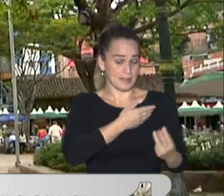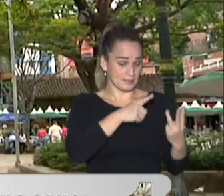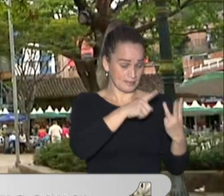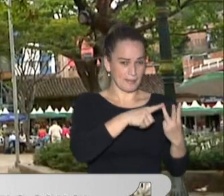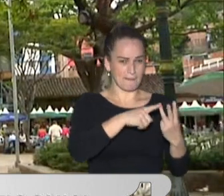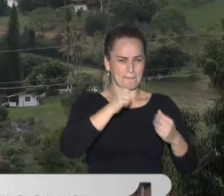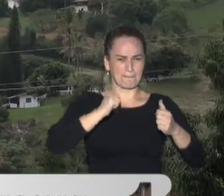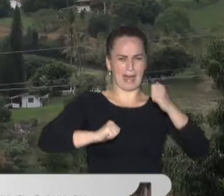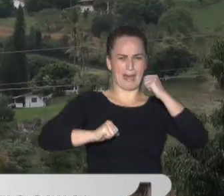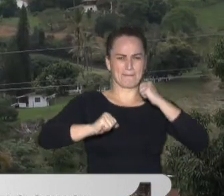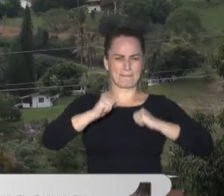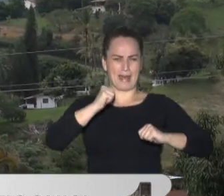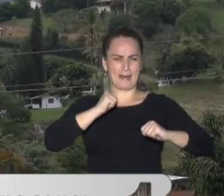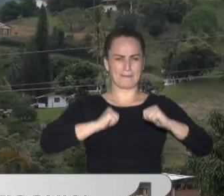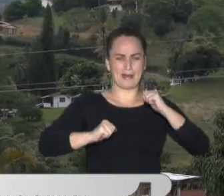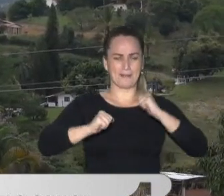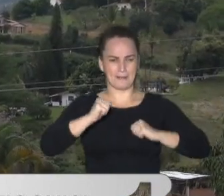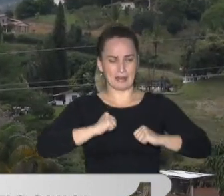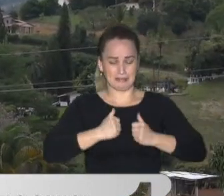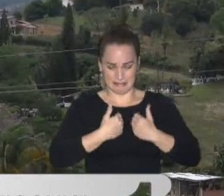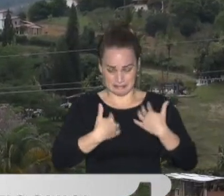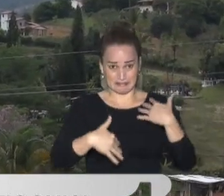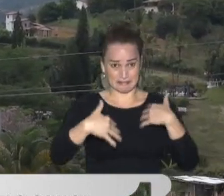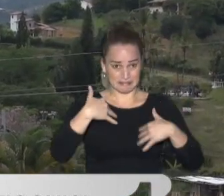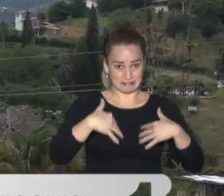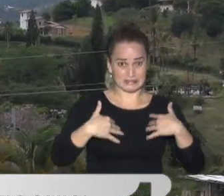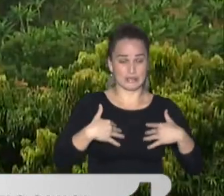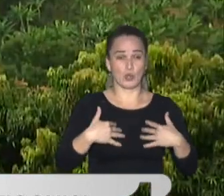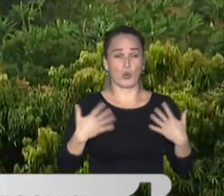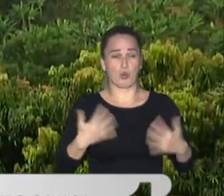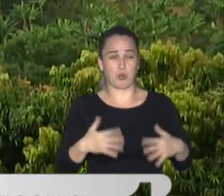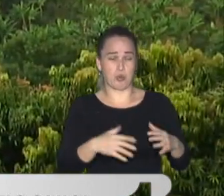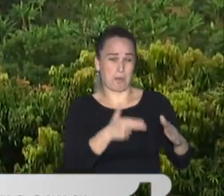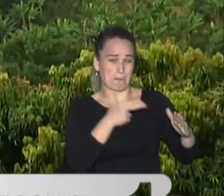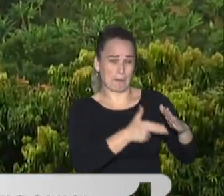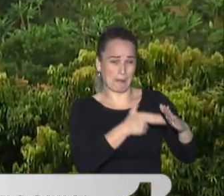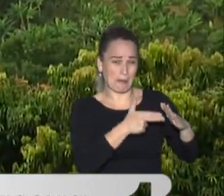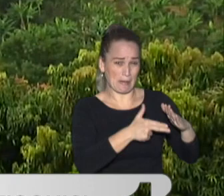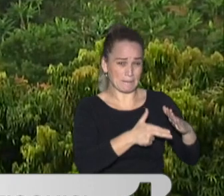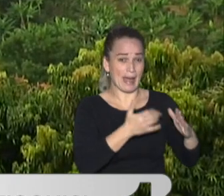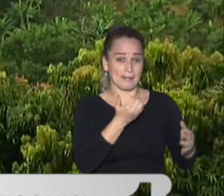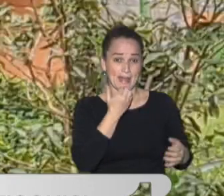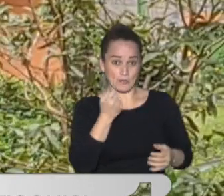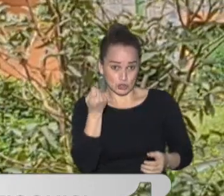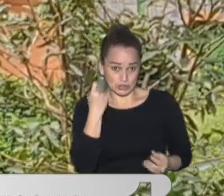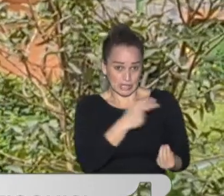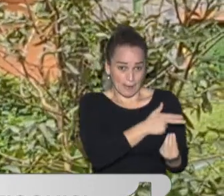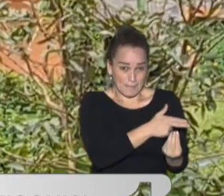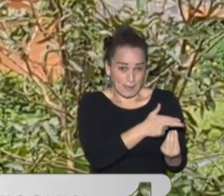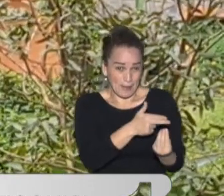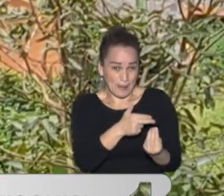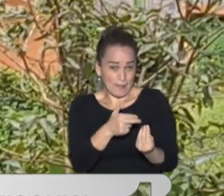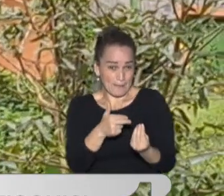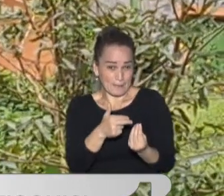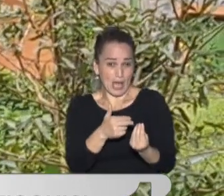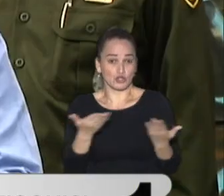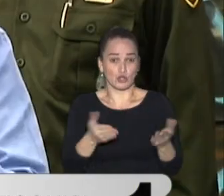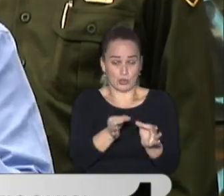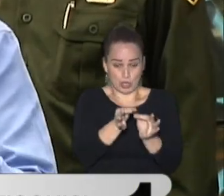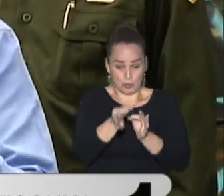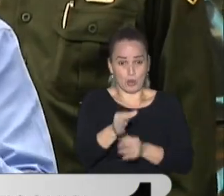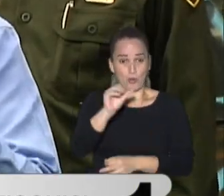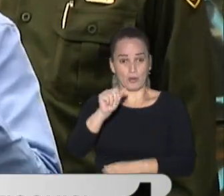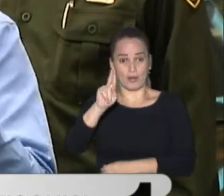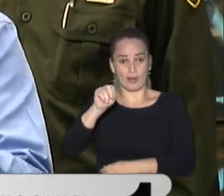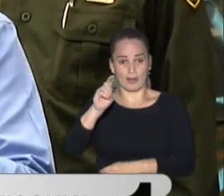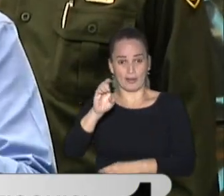las balas. En esta zona del suroeste hay tensión por los múltiples homicidios, como la masacre ocurrida hace una semana en Andes. Es el Clan